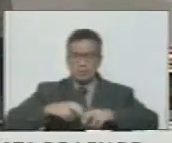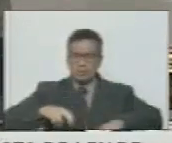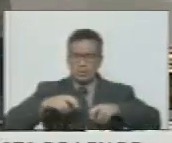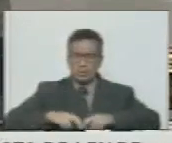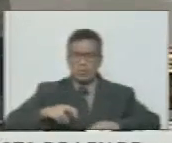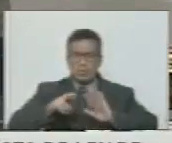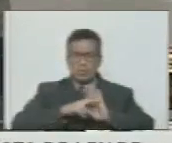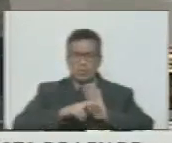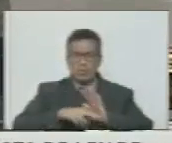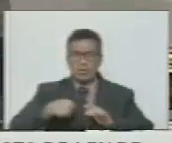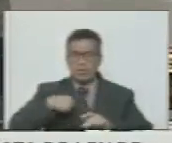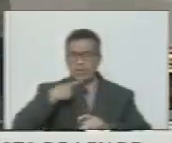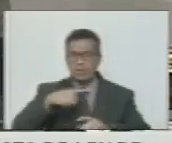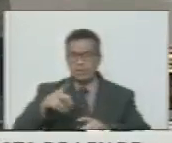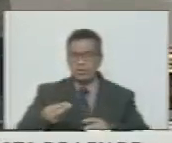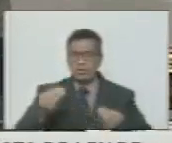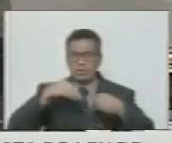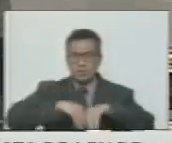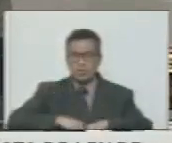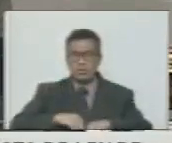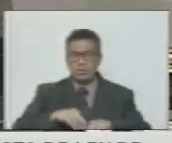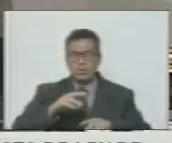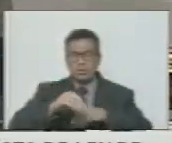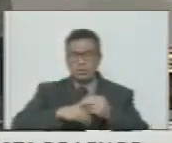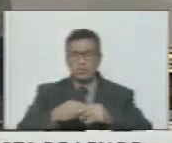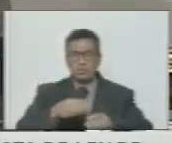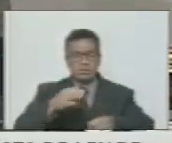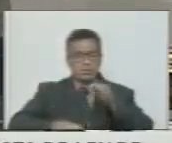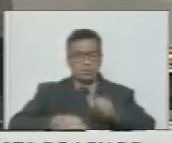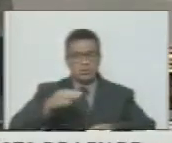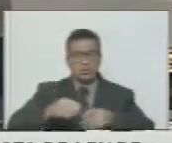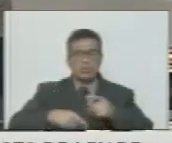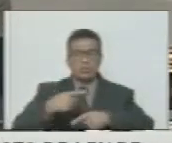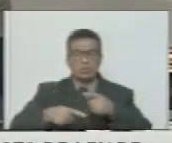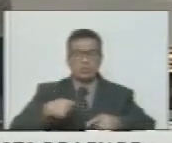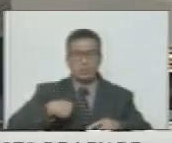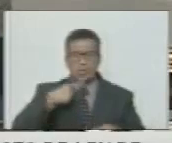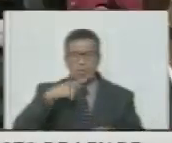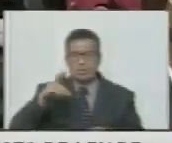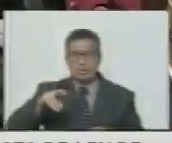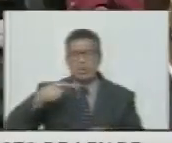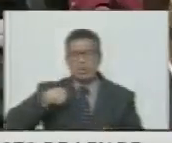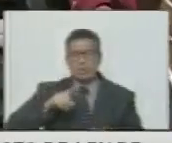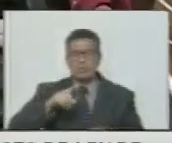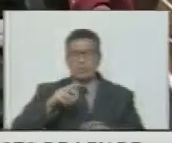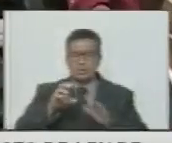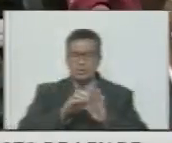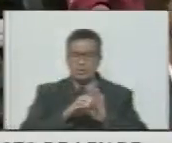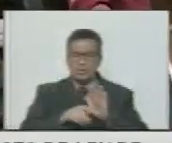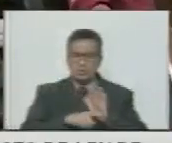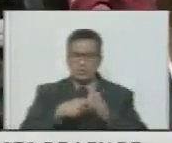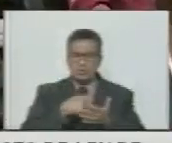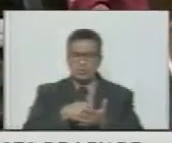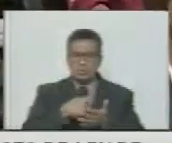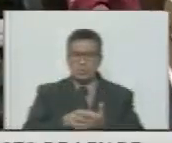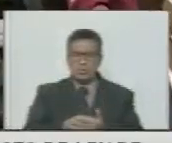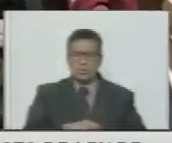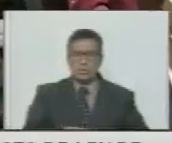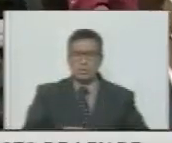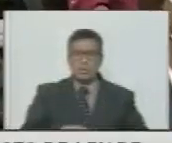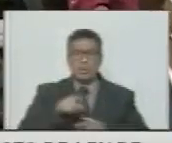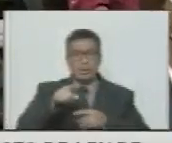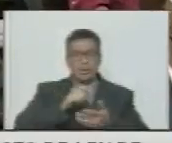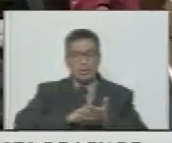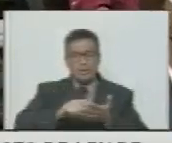abogados y los técnicos nos digan si eso forma parte de una manera que debe colocarse